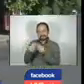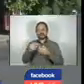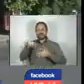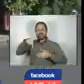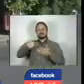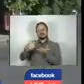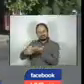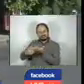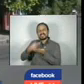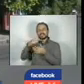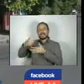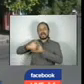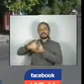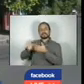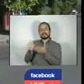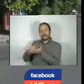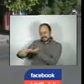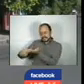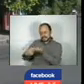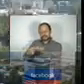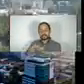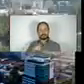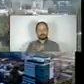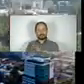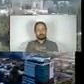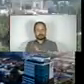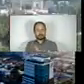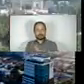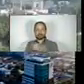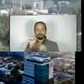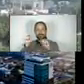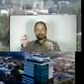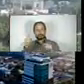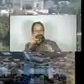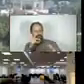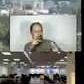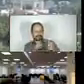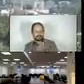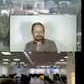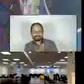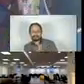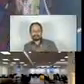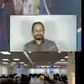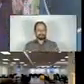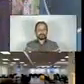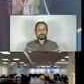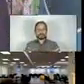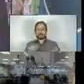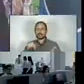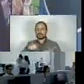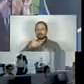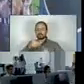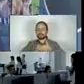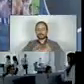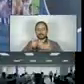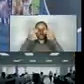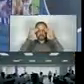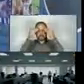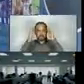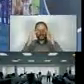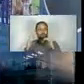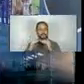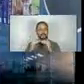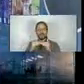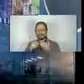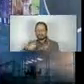Legislativa. Una iniciativa que ha generado expectativas en diversos sectores y que por ahora no se conoce el proceso ni la cantidad